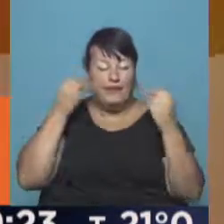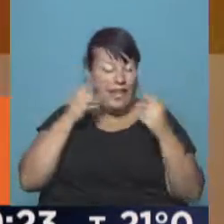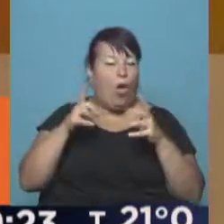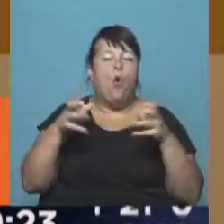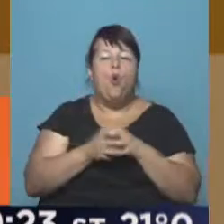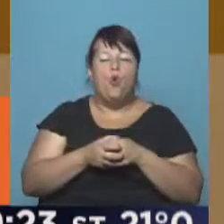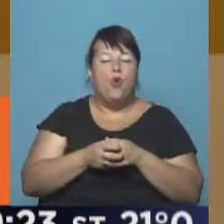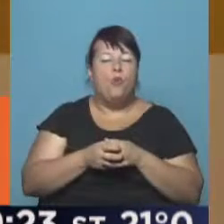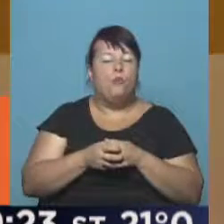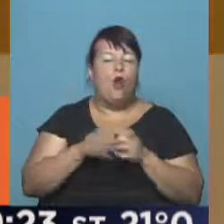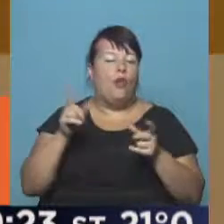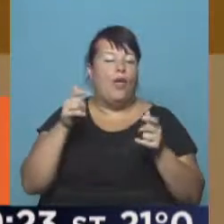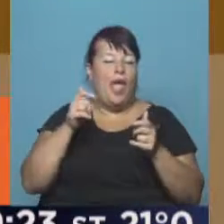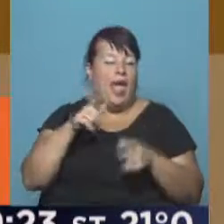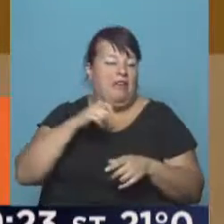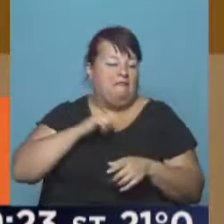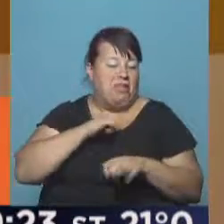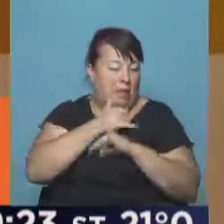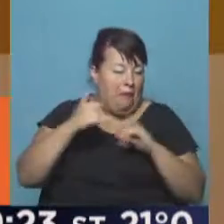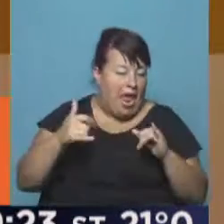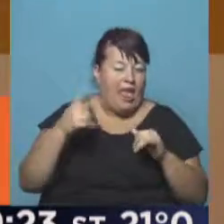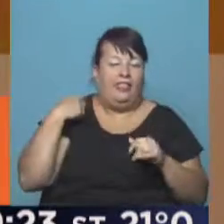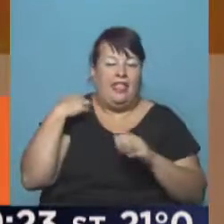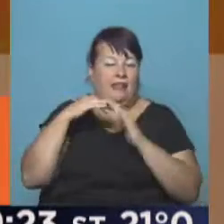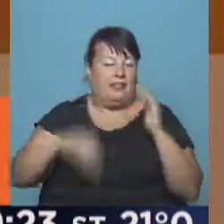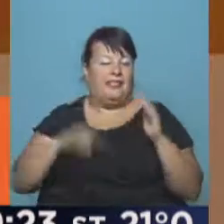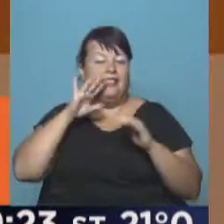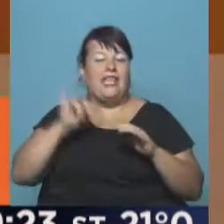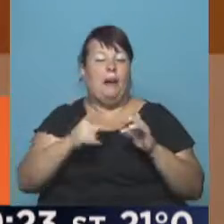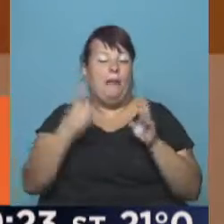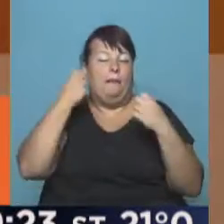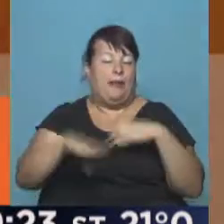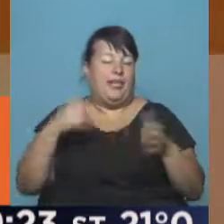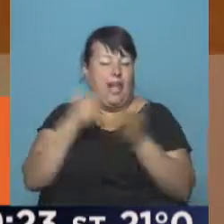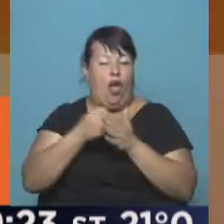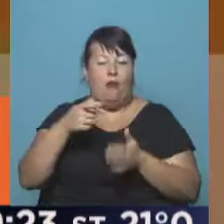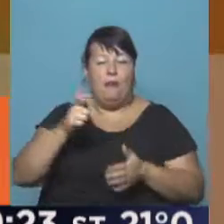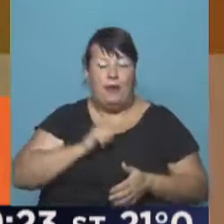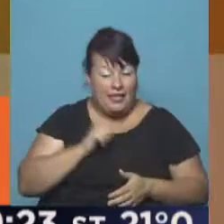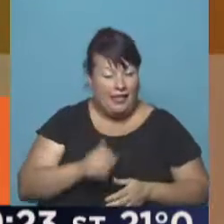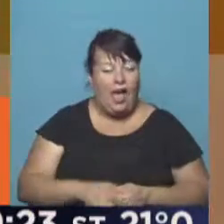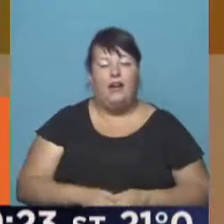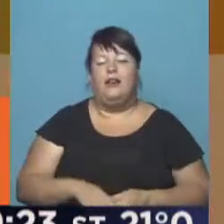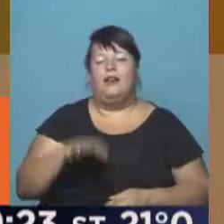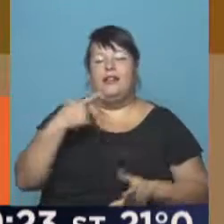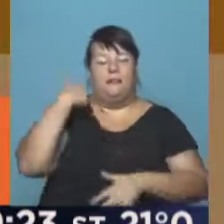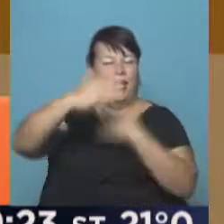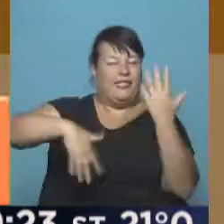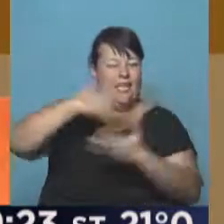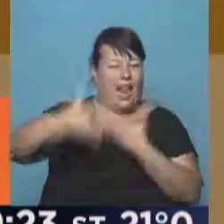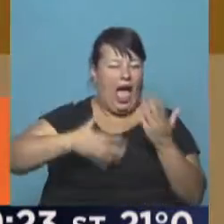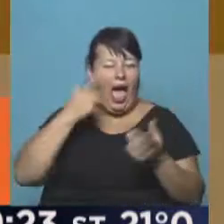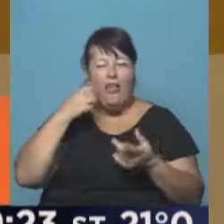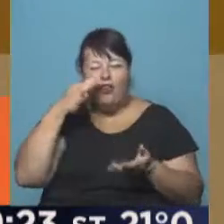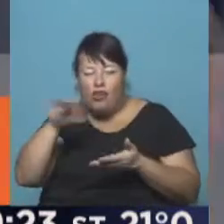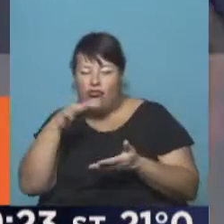un grupo de militares de rango medio, teniente coronel era Chávez, sí, cuando dio sus golpes militares, que tenían una mezcla de